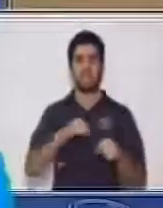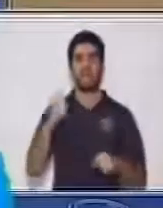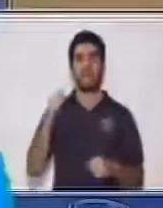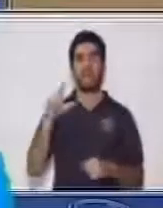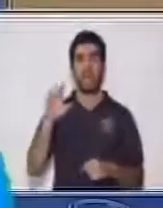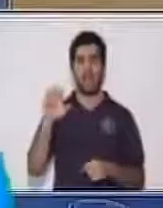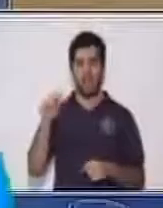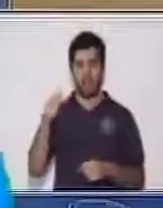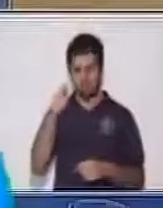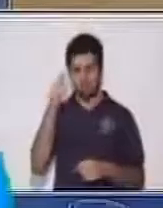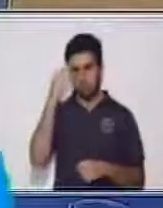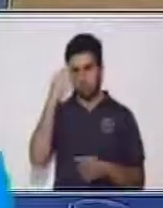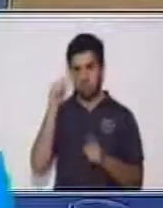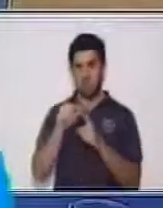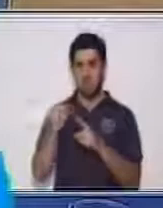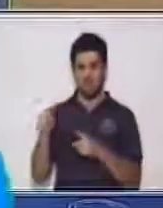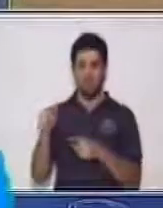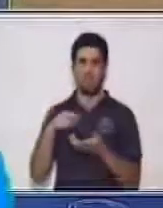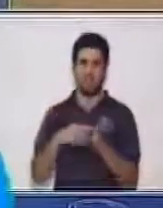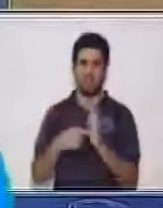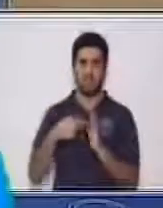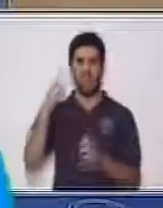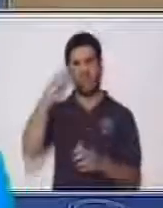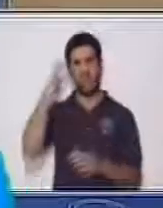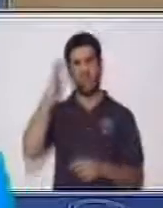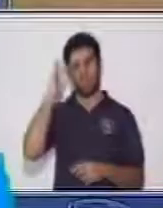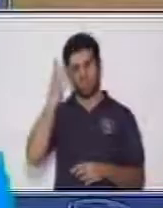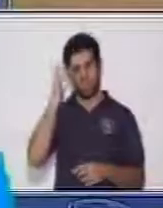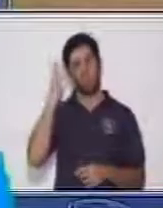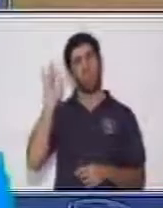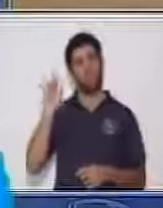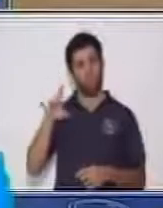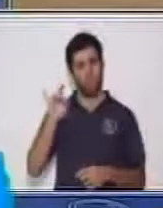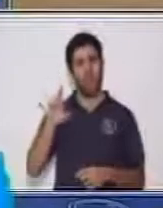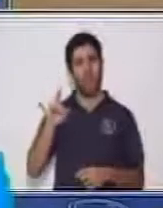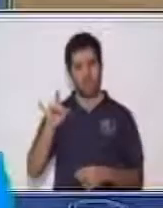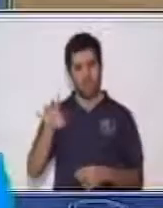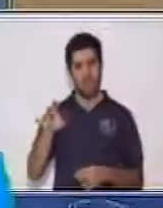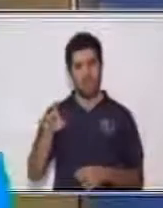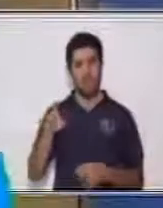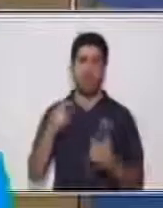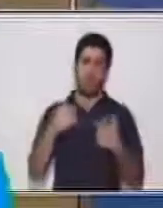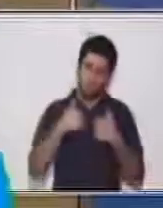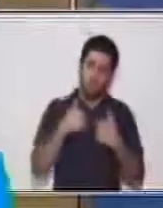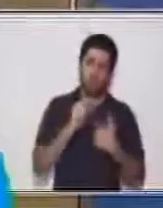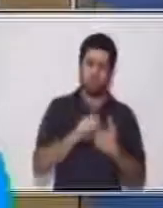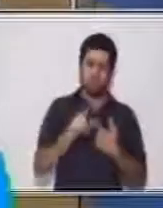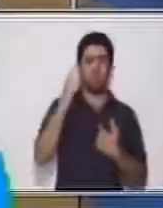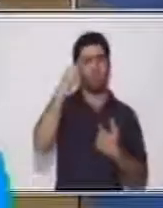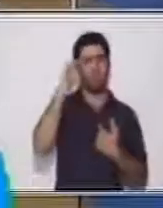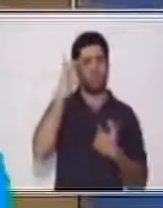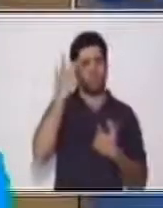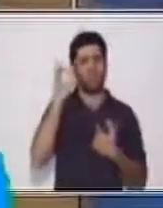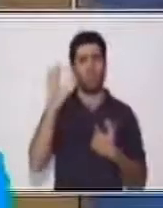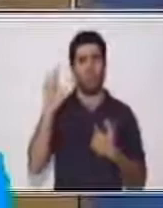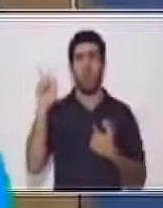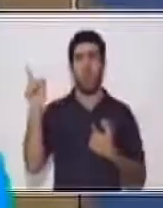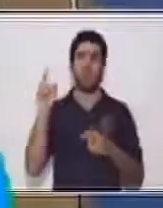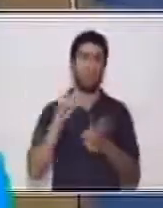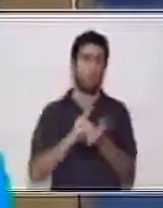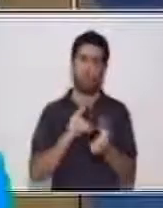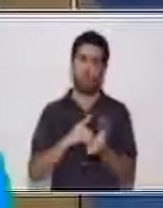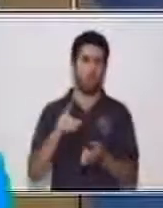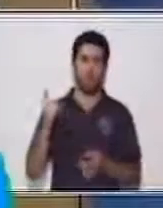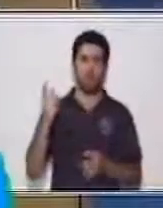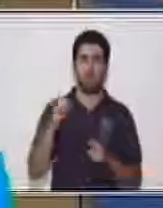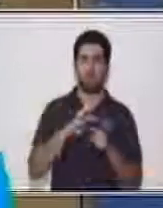como cefalea? Nosotros decimos tengo dolor de cabeza, pero un médico va a decir tiene cefalea. Y cuando